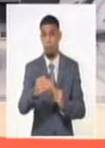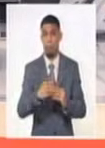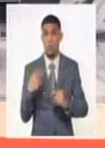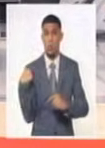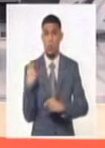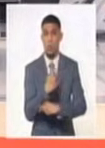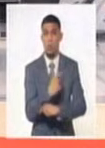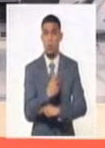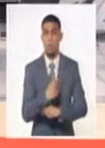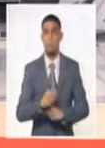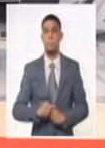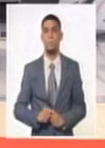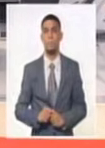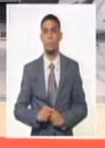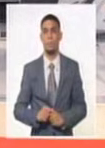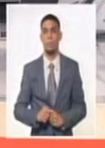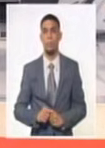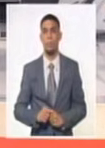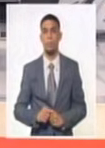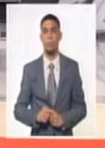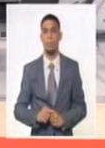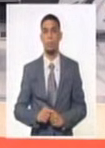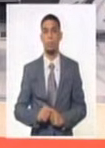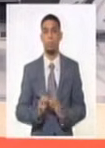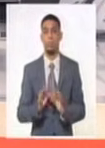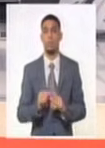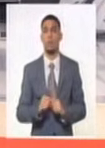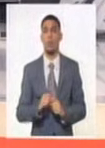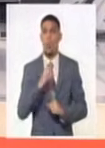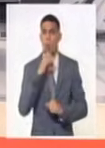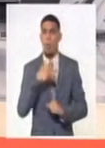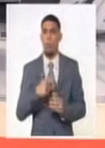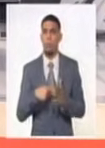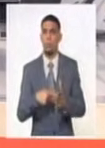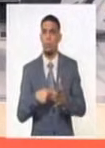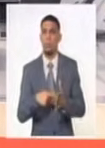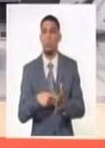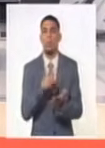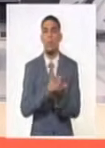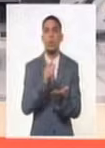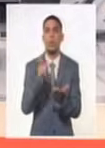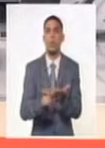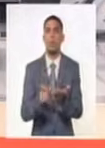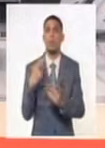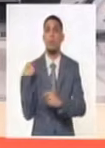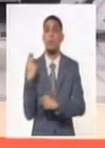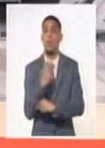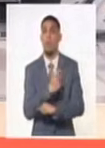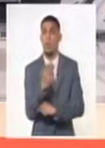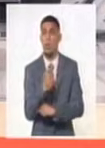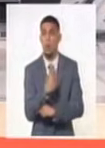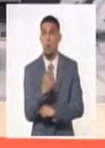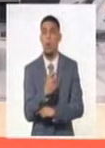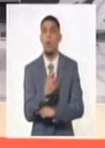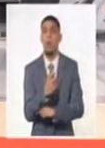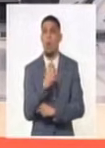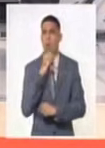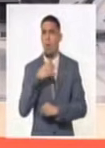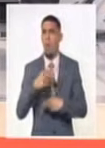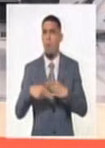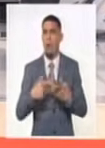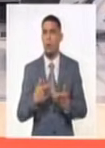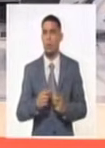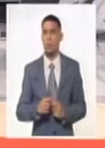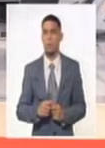las universidades cubanas, y cómo, debido a las sugerencias de los estudiantes, de los profesores, de la familia, pues se actúa ahora también en